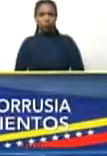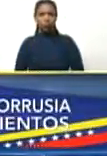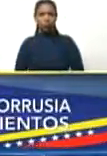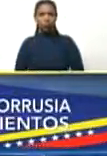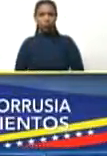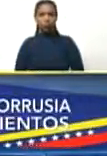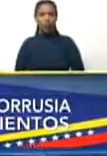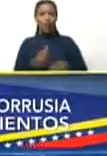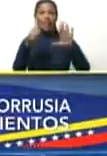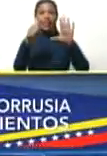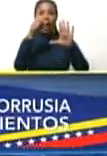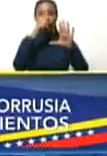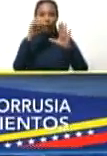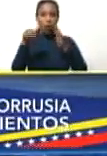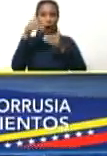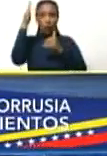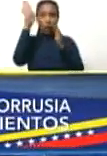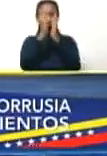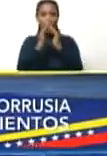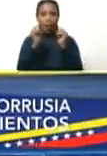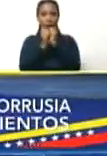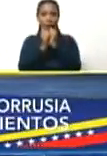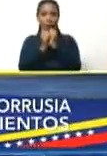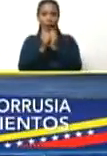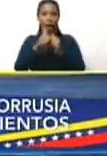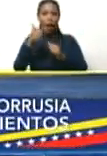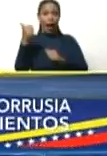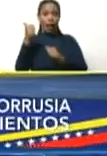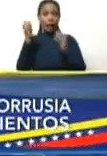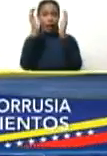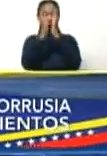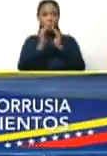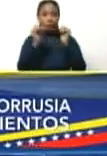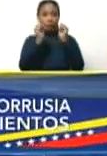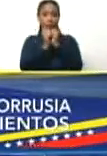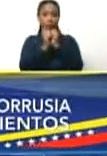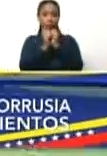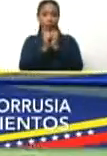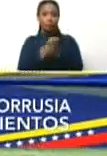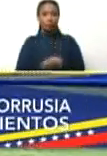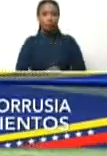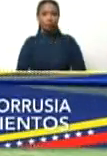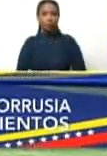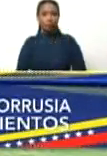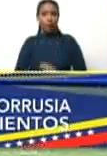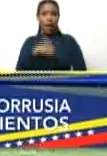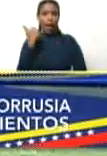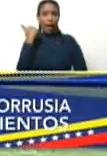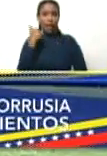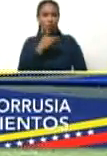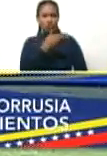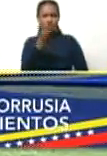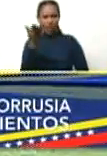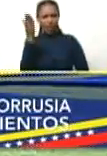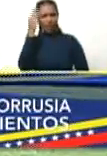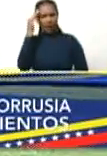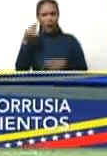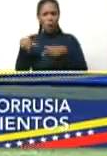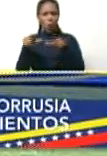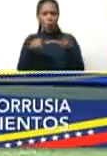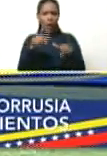Estudió 6 años en Londres. Ella es londinense. Se la pasaba a ustedes en los sitios